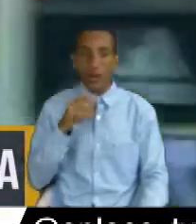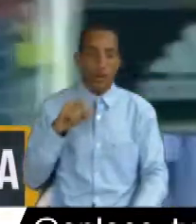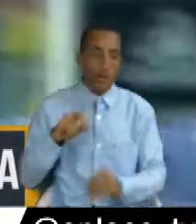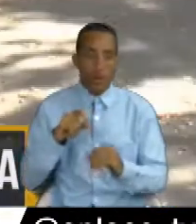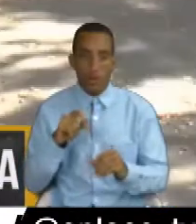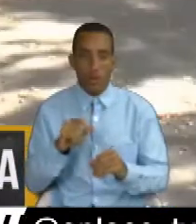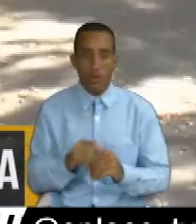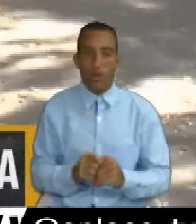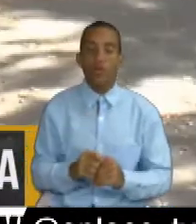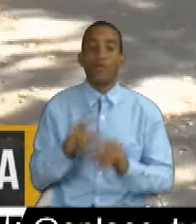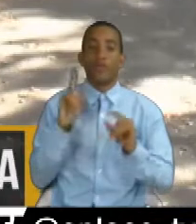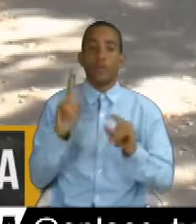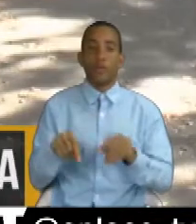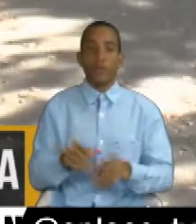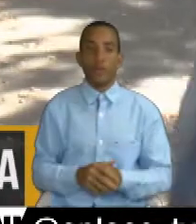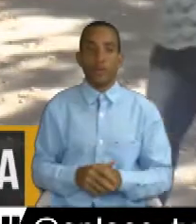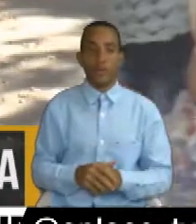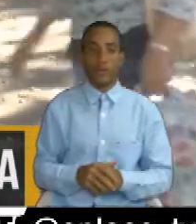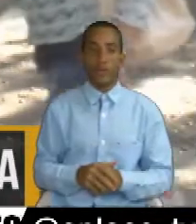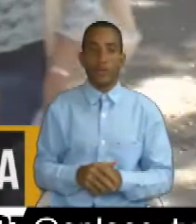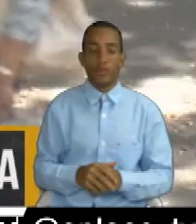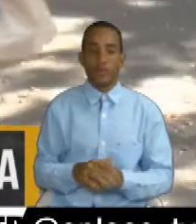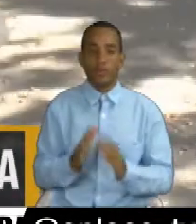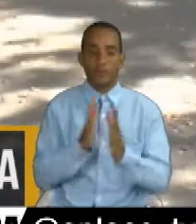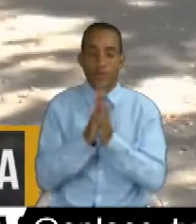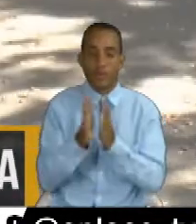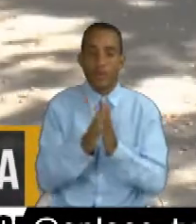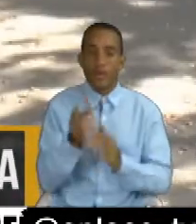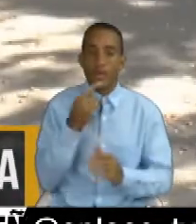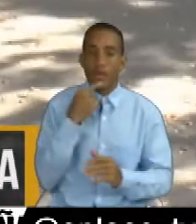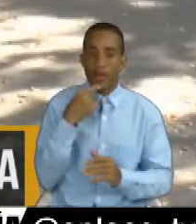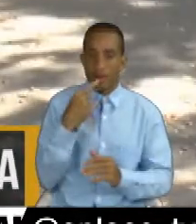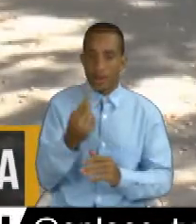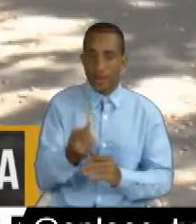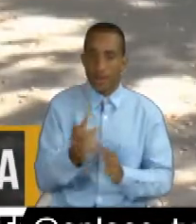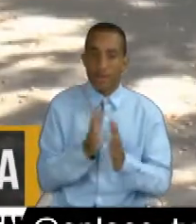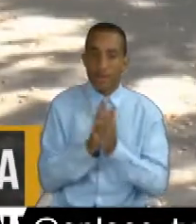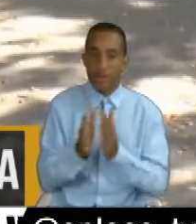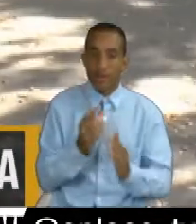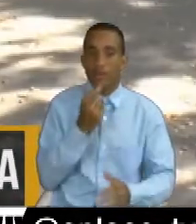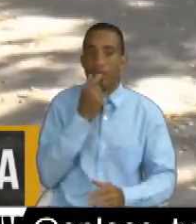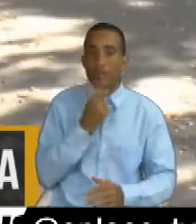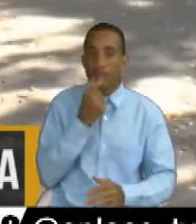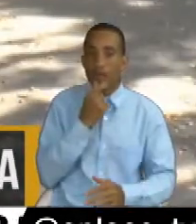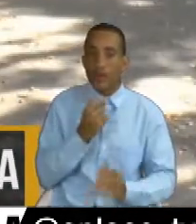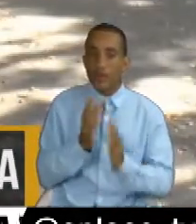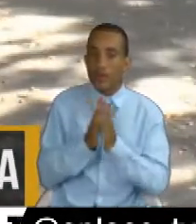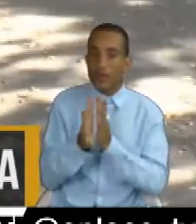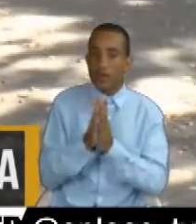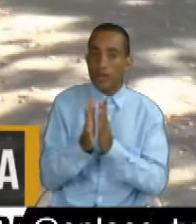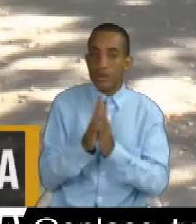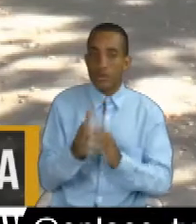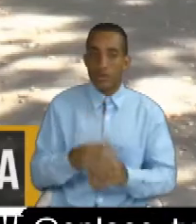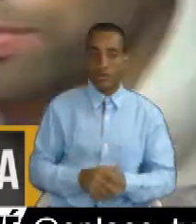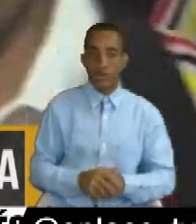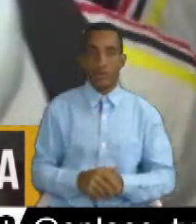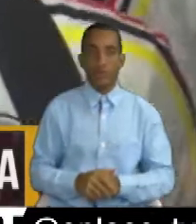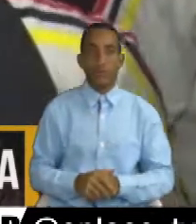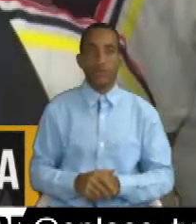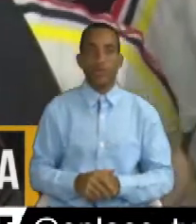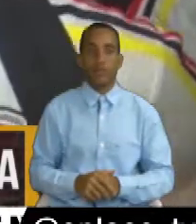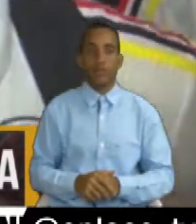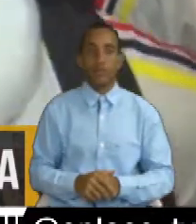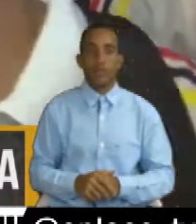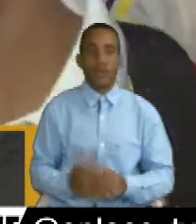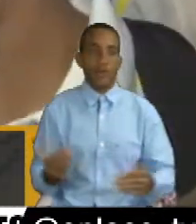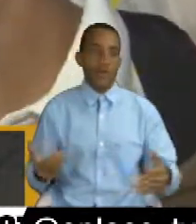García. Este último, tenemos sus declaraciones, lo que dijo finalizado este compromiso, igualdad de Colombia frente a España.